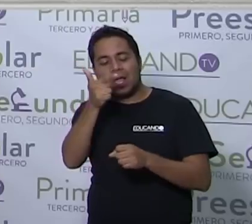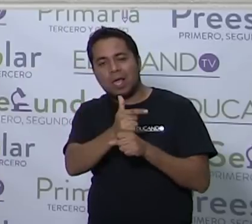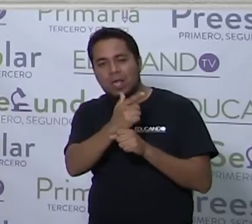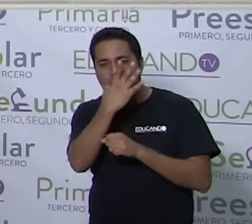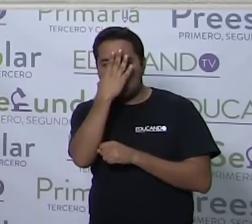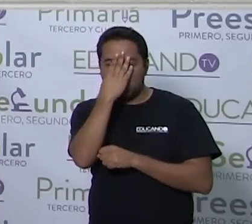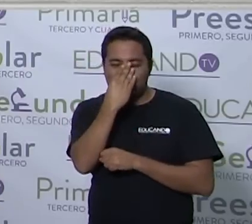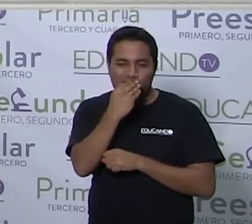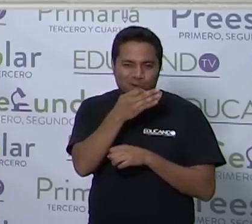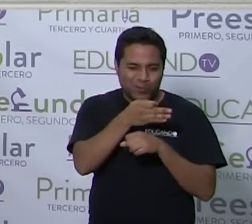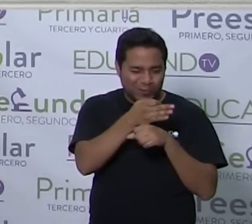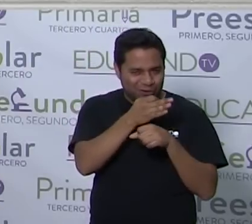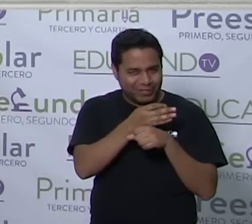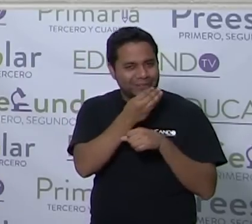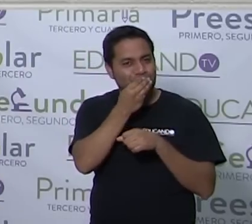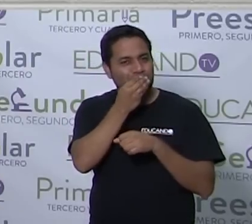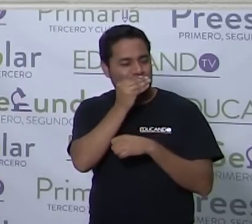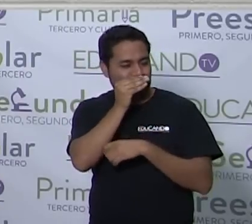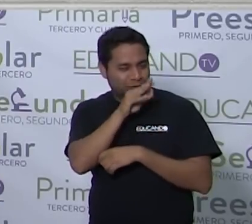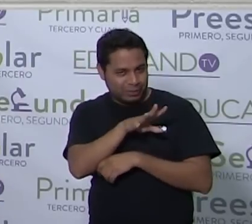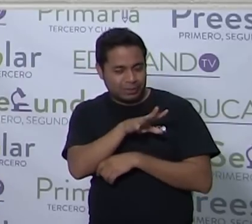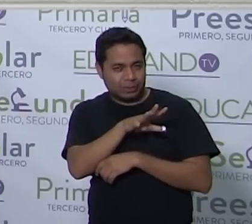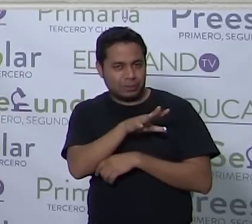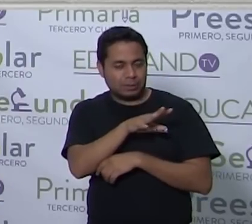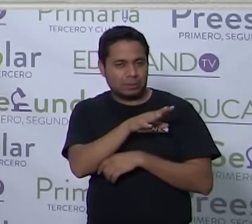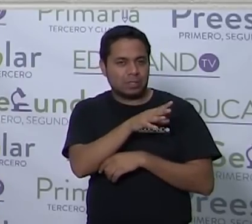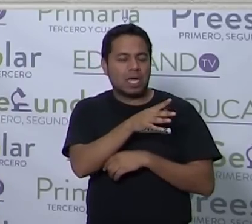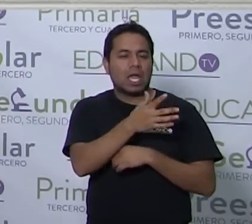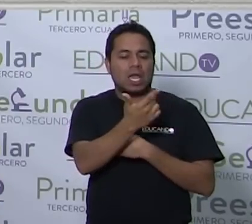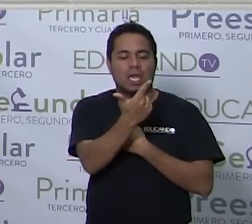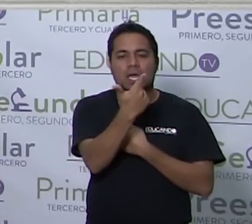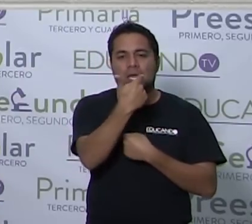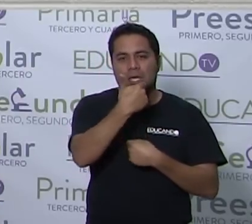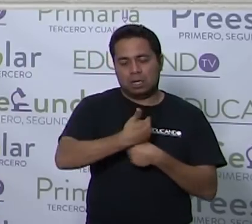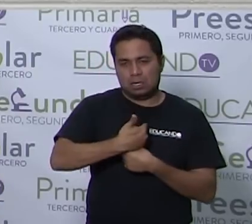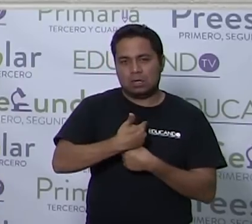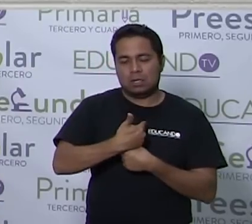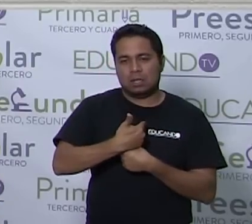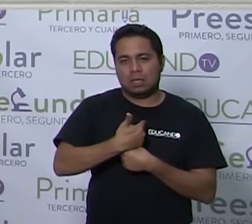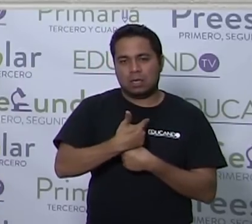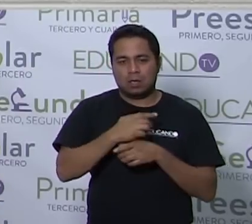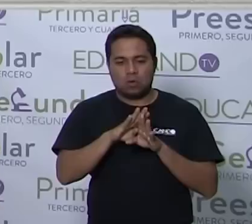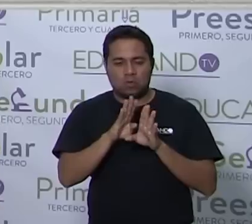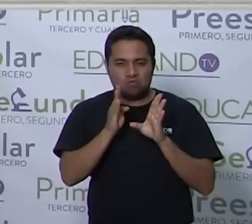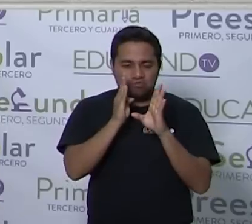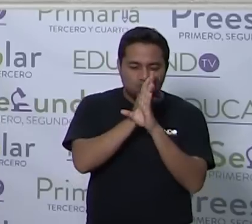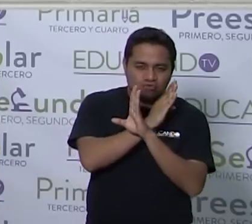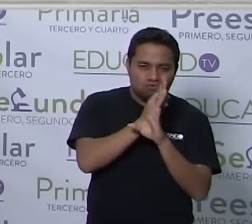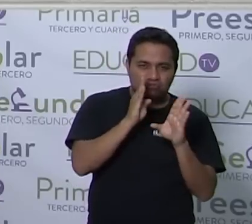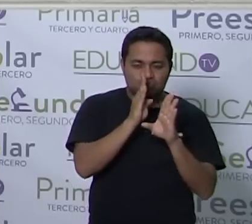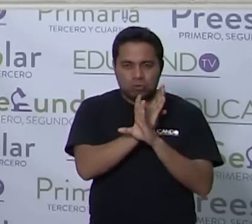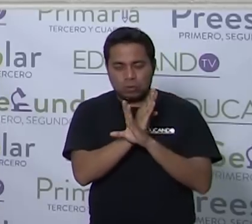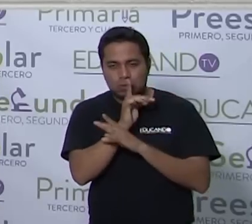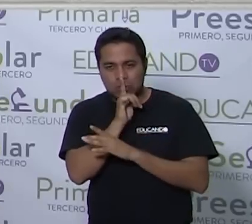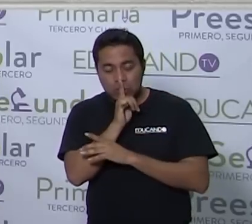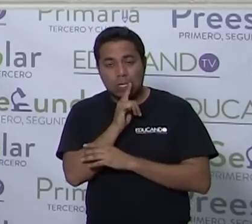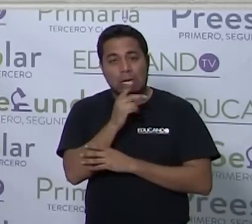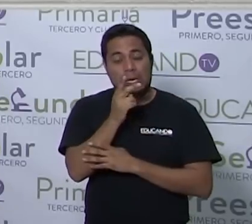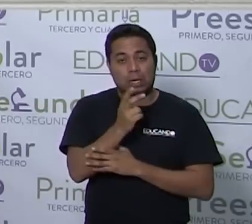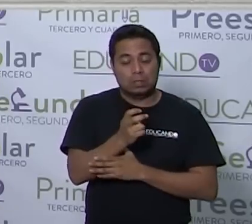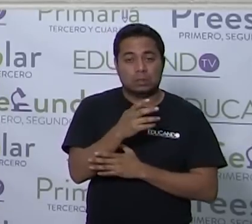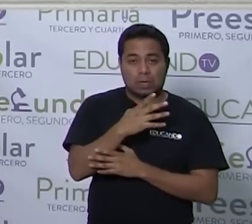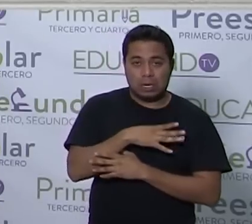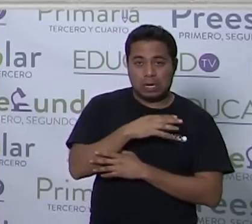lobo simpático e inocente la estaba acechando sigilosamente. Aquí